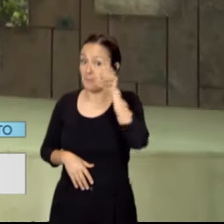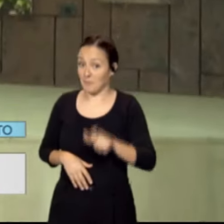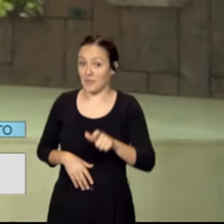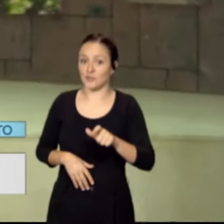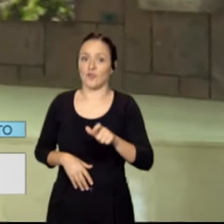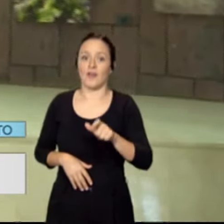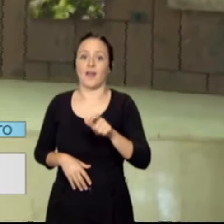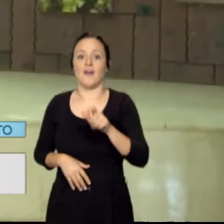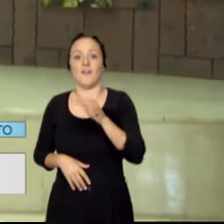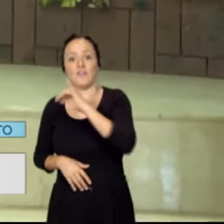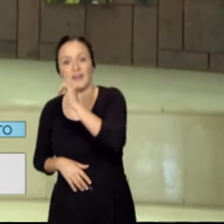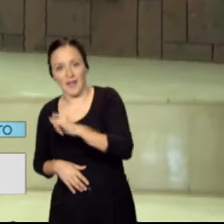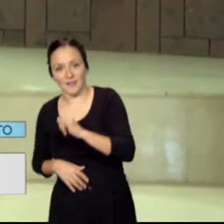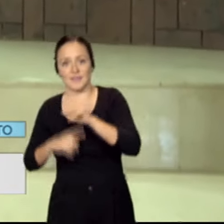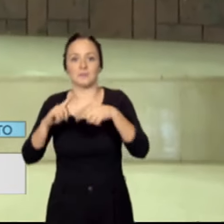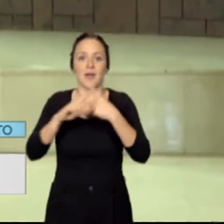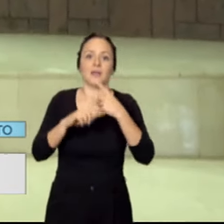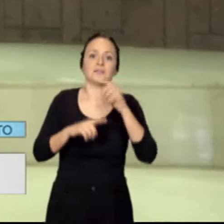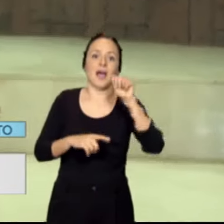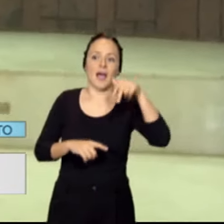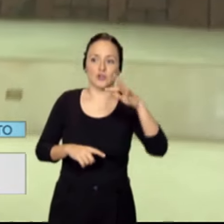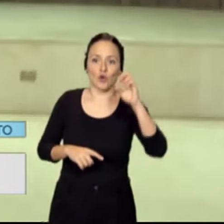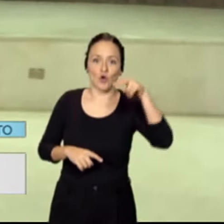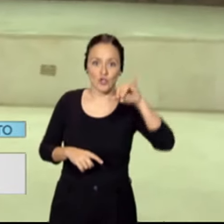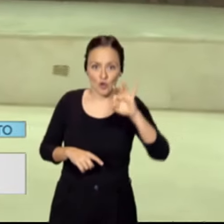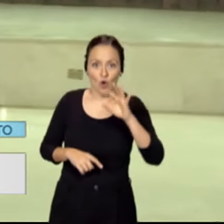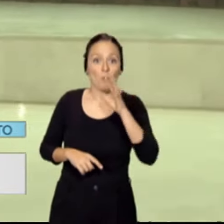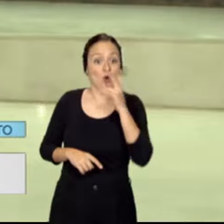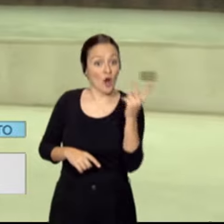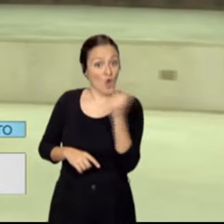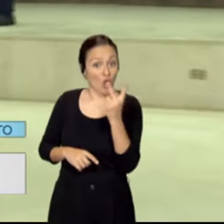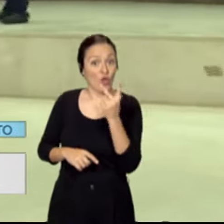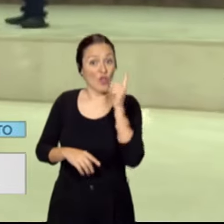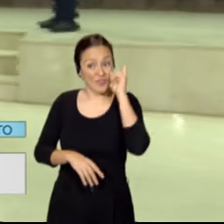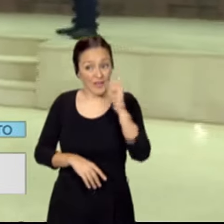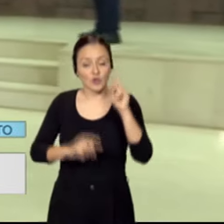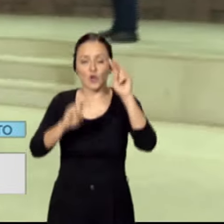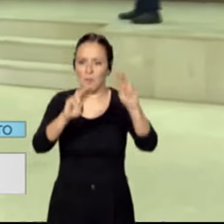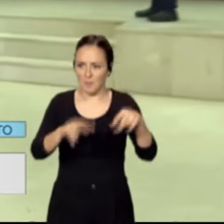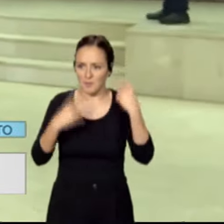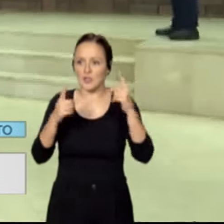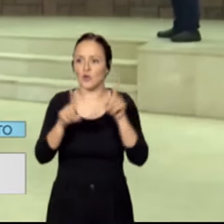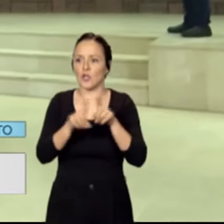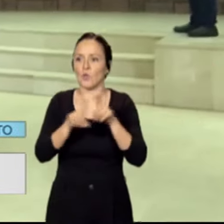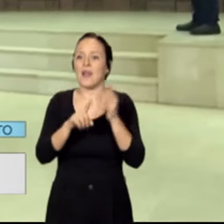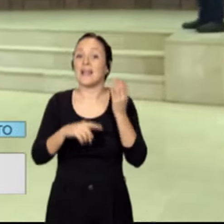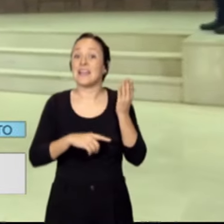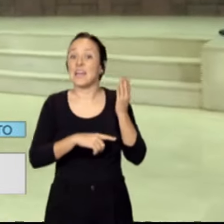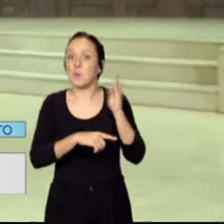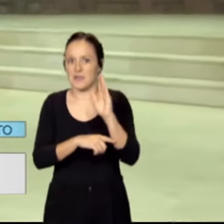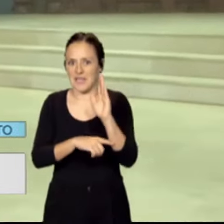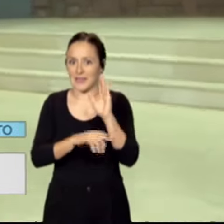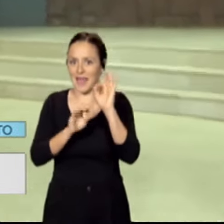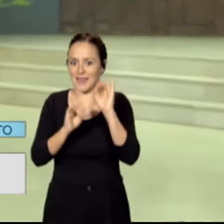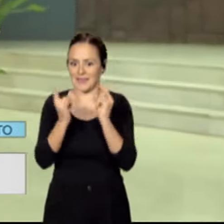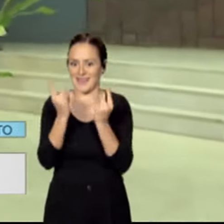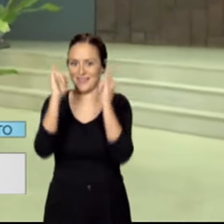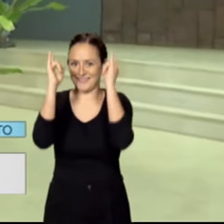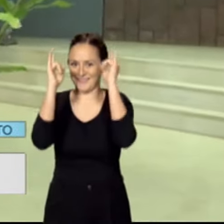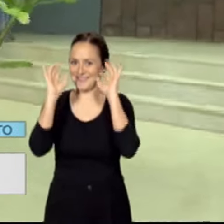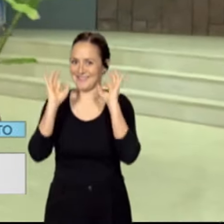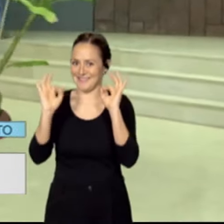y Antonio que nos dejaron algunos representades representantes digo yo del parque en vivo no son unos